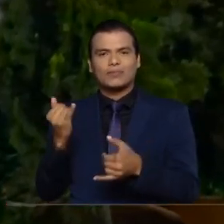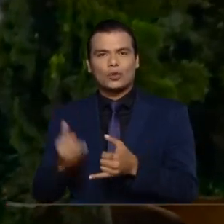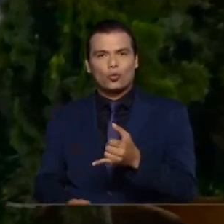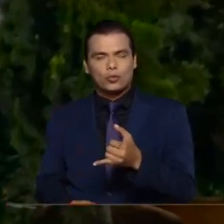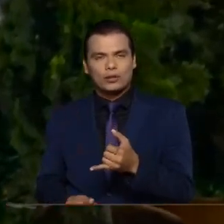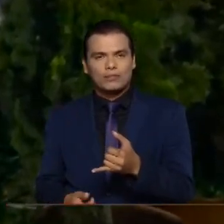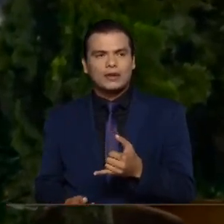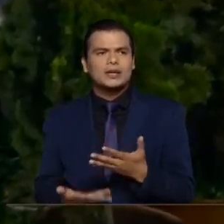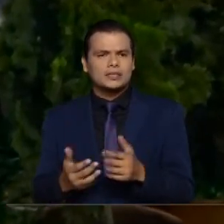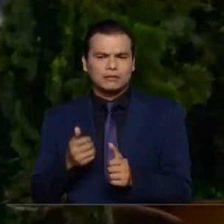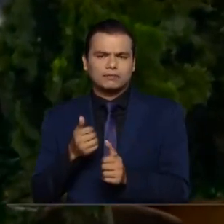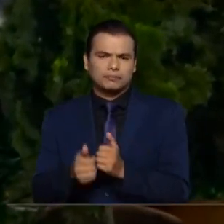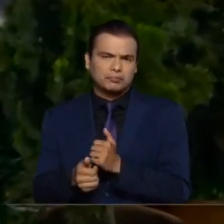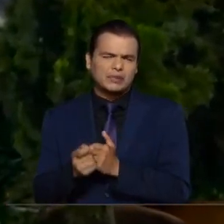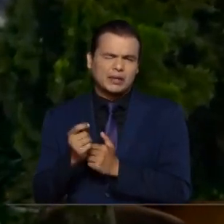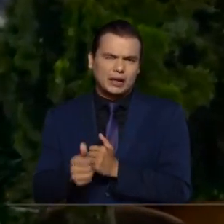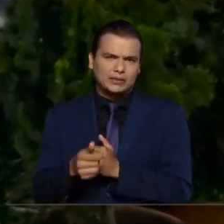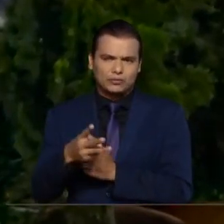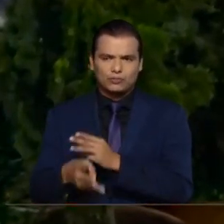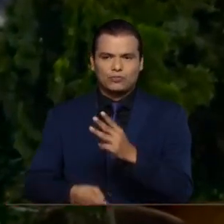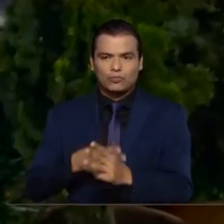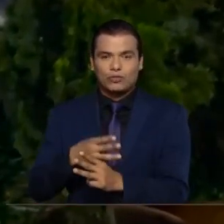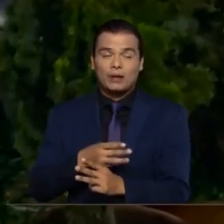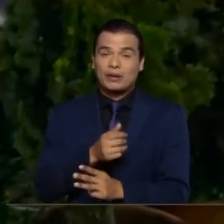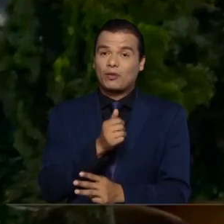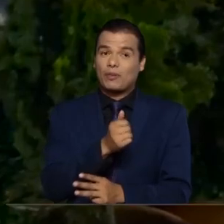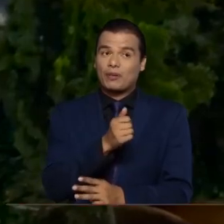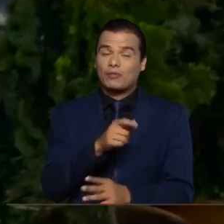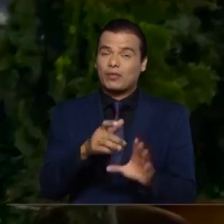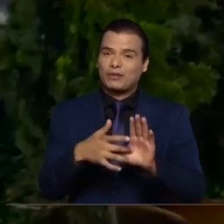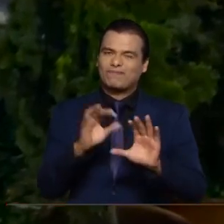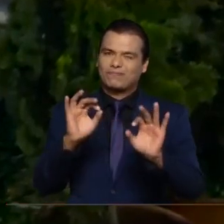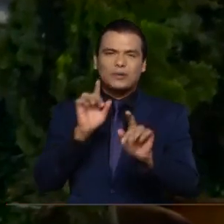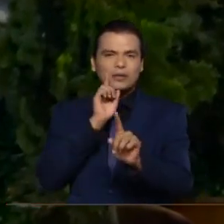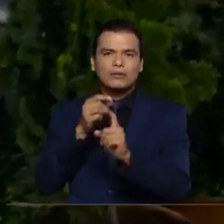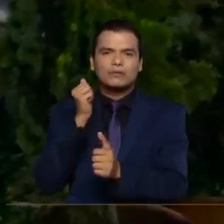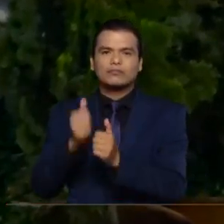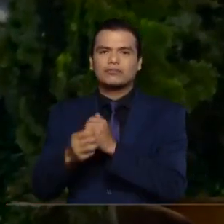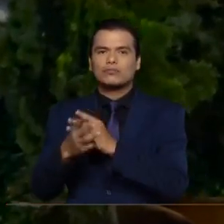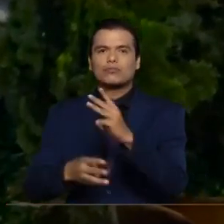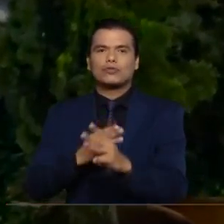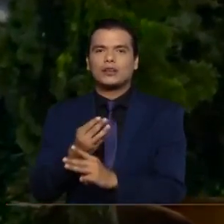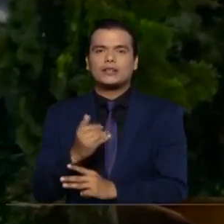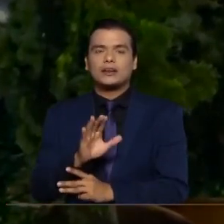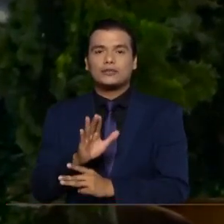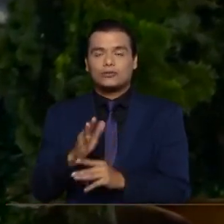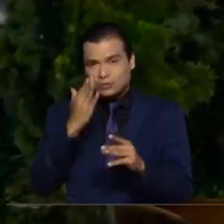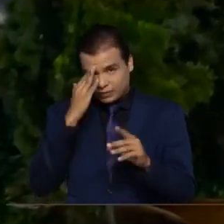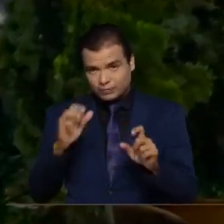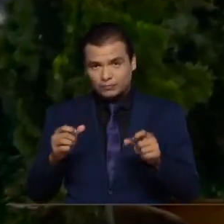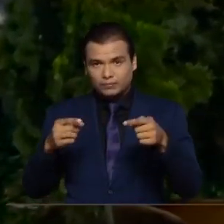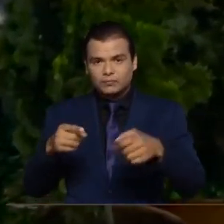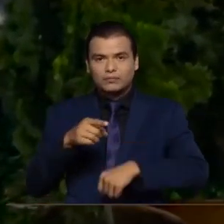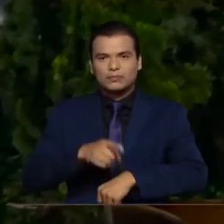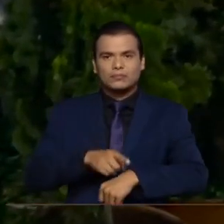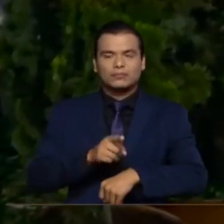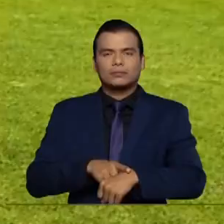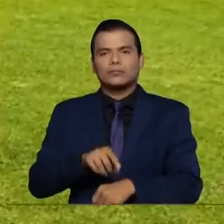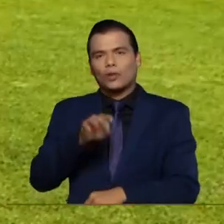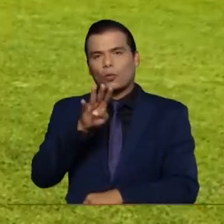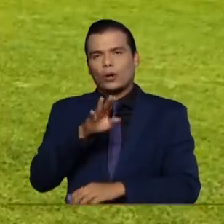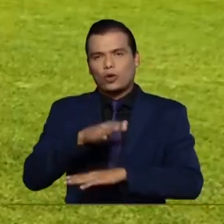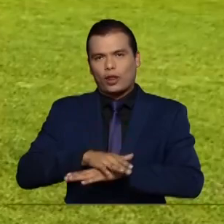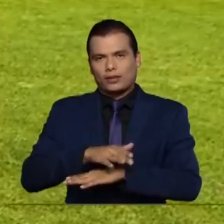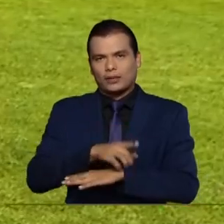hexagonal clasificado parcialmente y depende de sí mismo para asegurar un cupo en el mundial recordemos que este encuentro se va a jugar en el campín